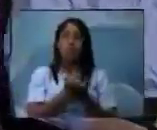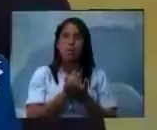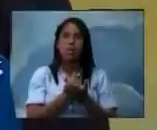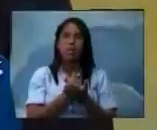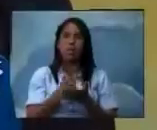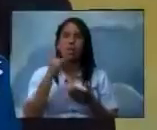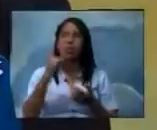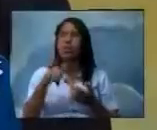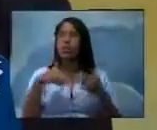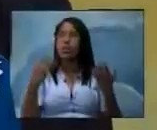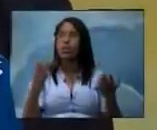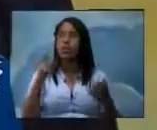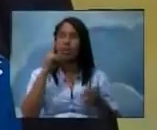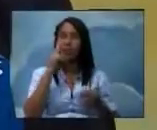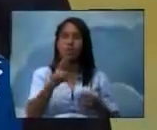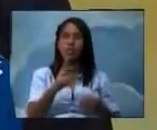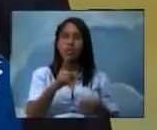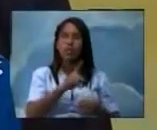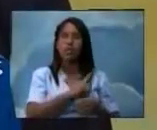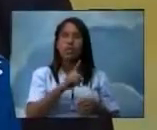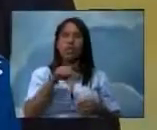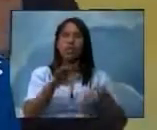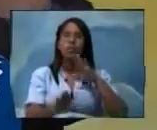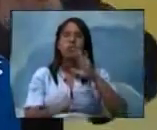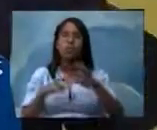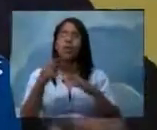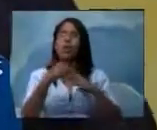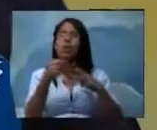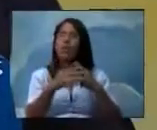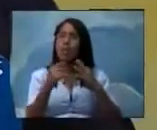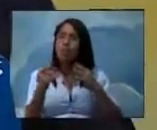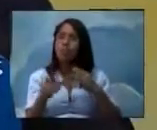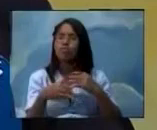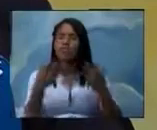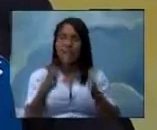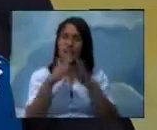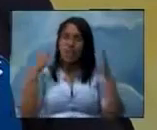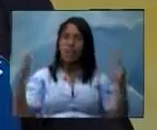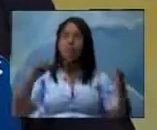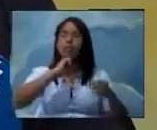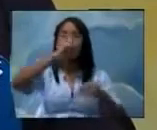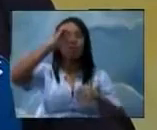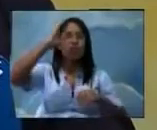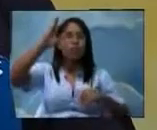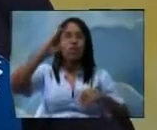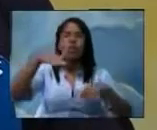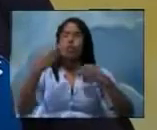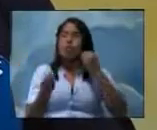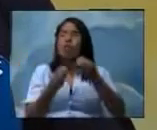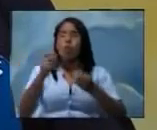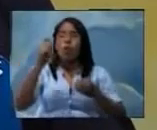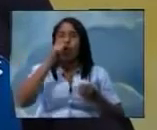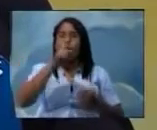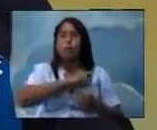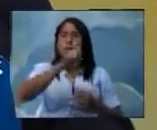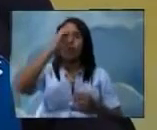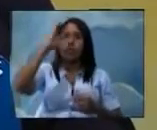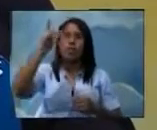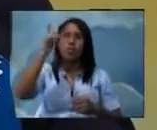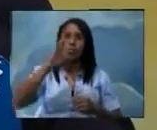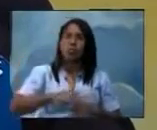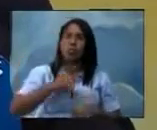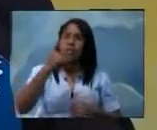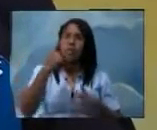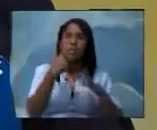Oiga, y lo que viste de los pies y los dedos, qué tremendo es Dios. Fíjese cómo un hombre de Dios puede ser